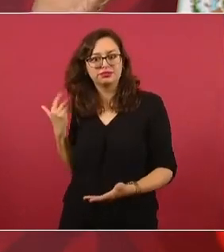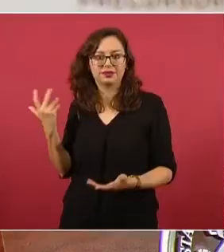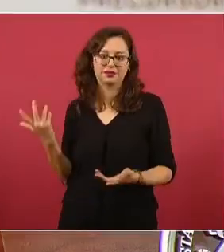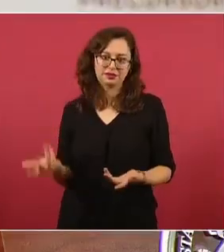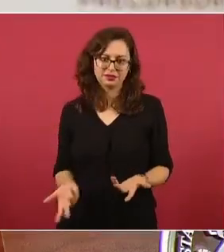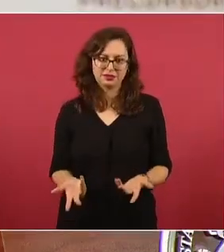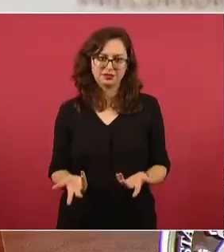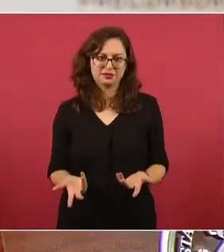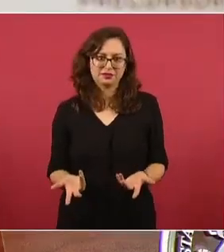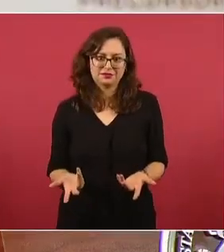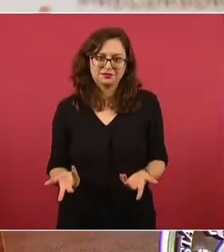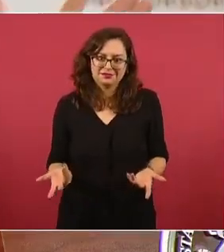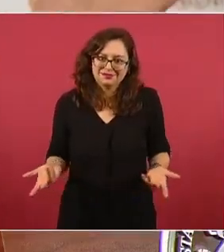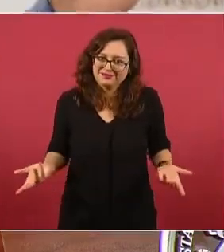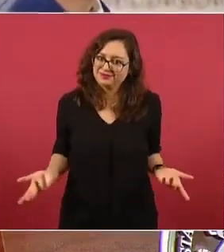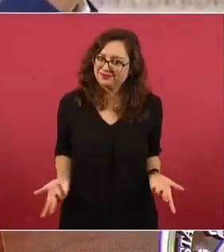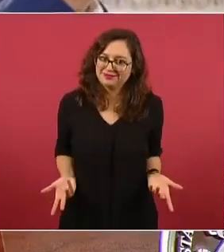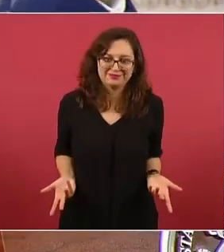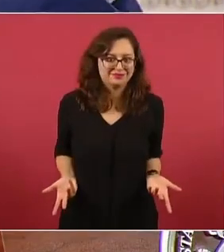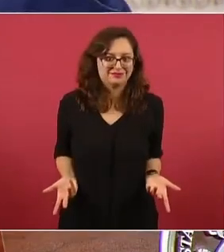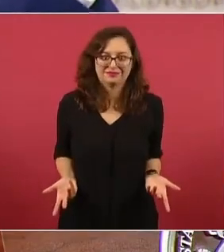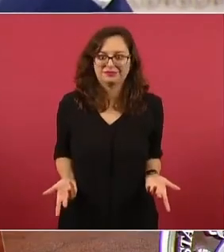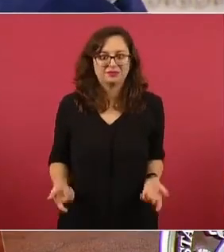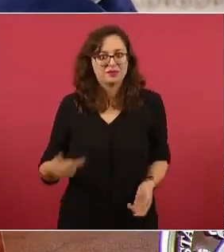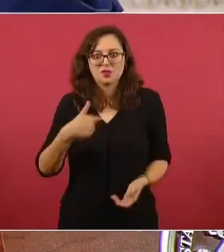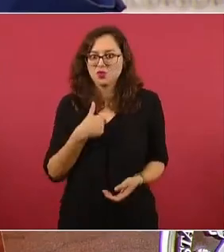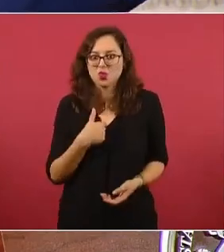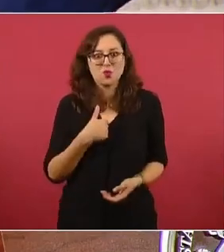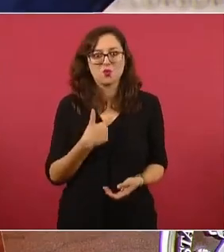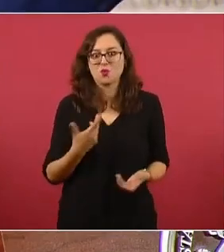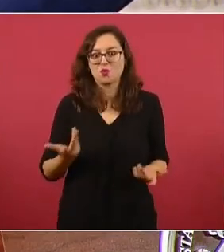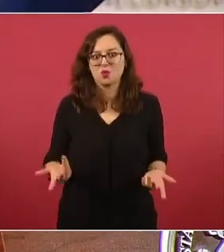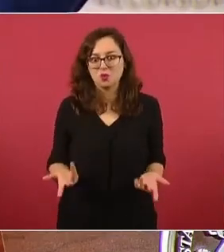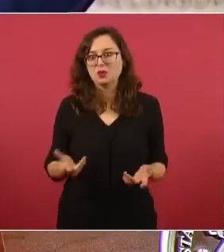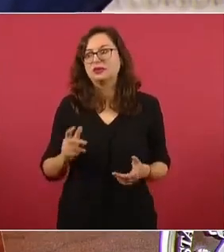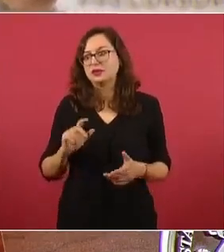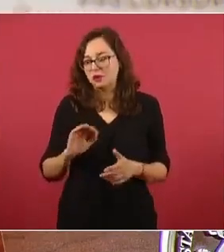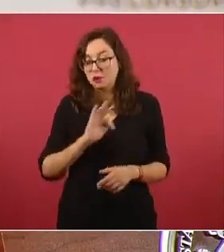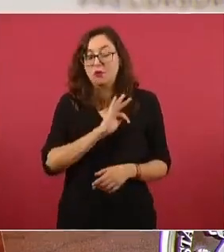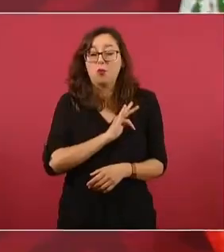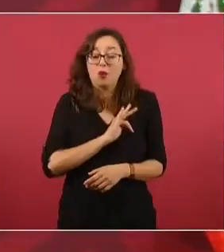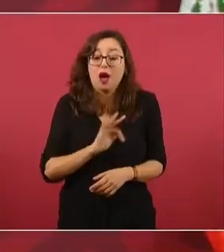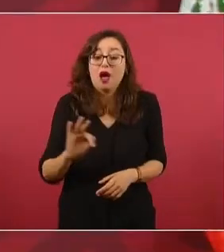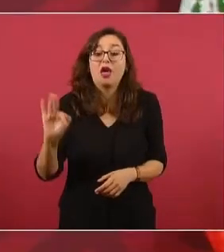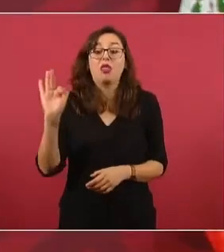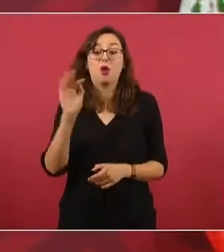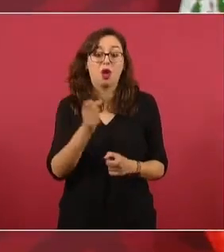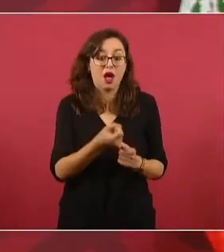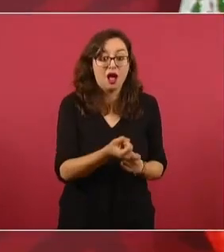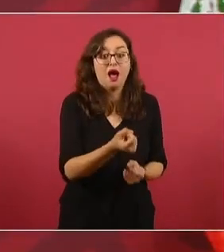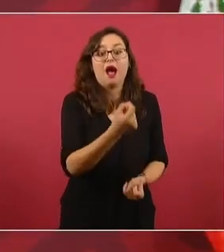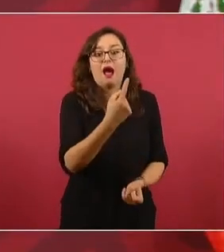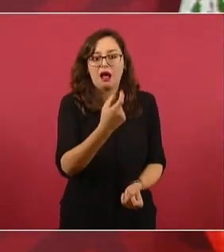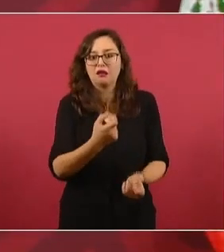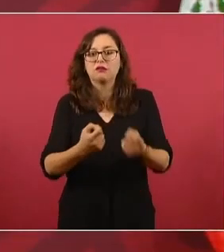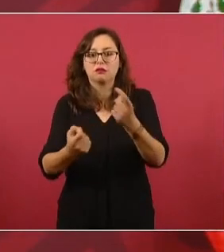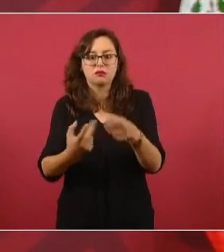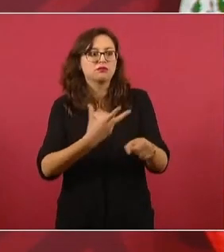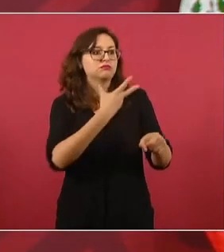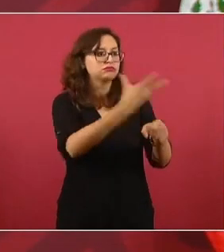Entonces, vamos a ir reparando los daños causados